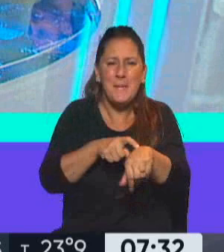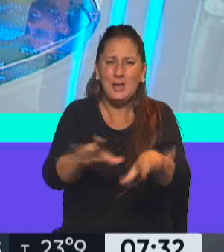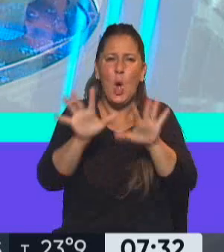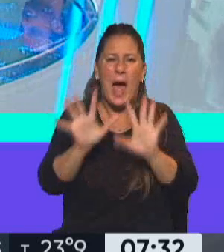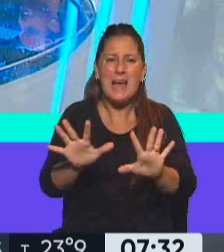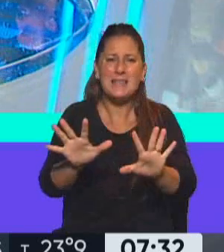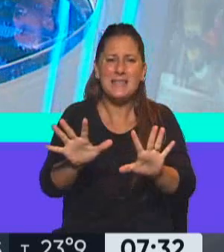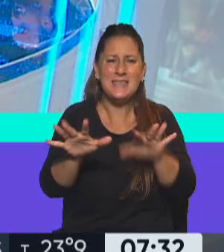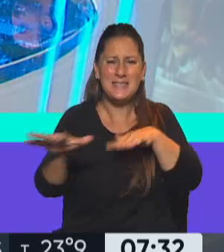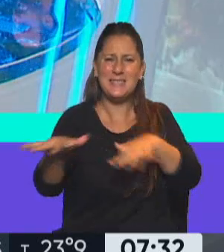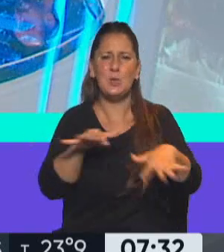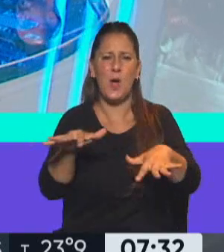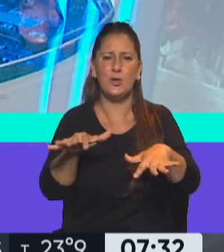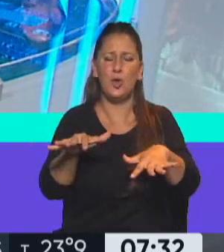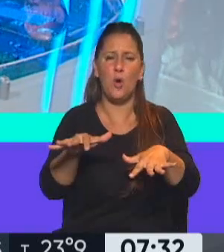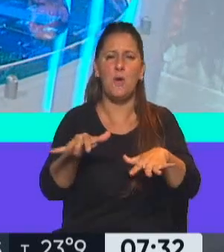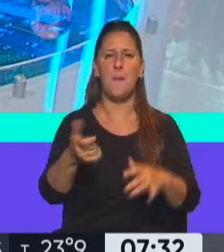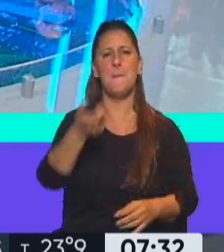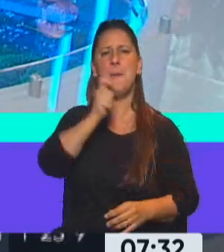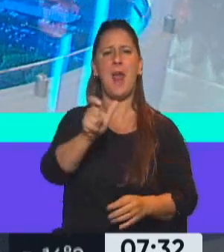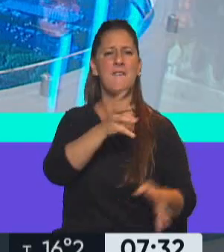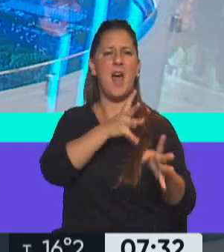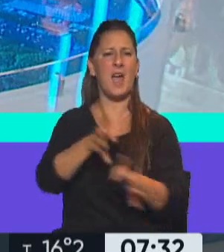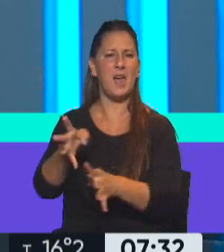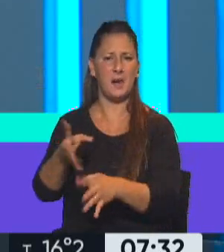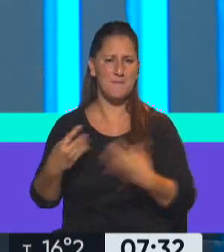qué llegamos a nombrar la palabra guerra?